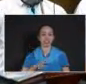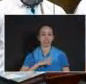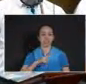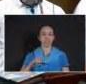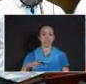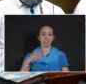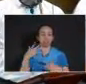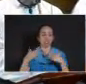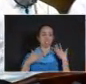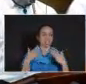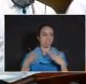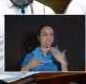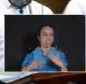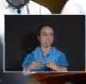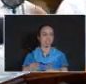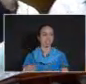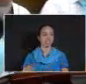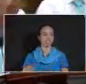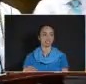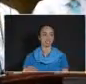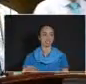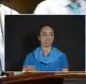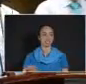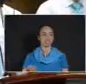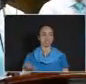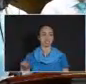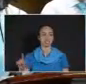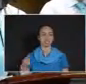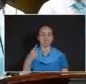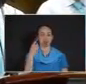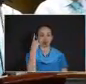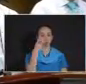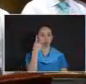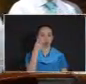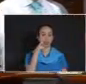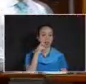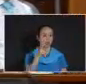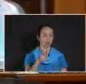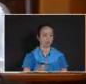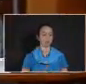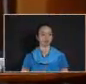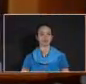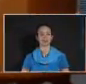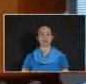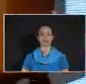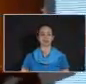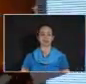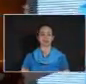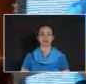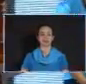con que se mira. Entonces una misma cosa usted la puede ver desde diferente ángulo.